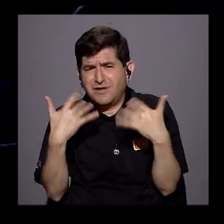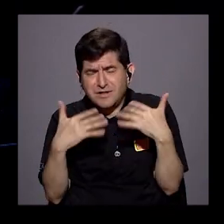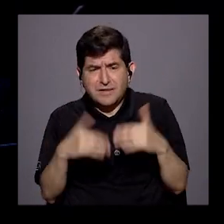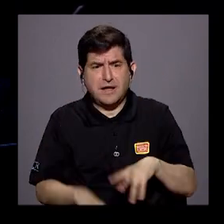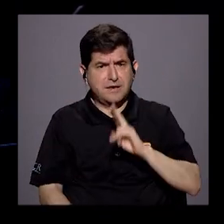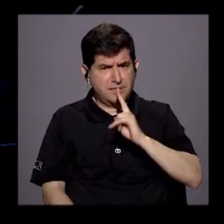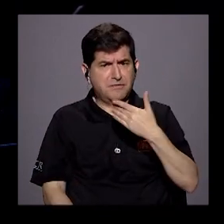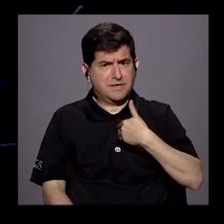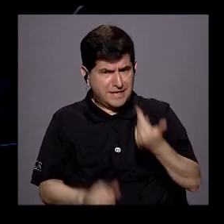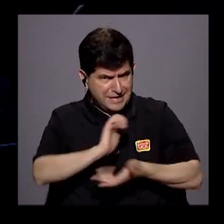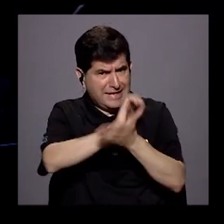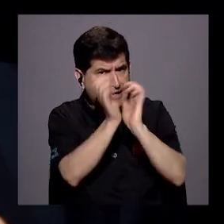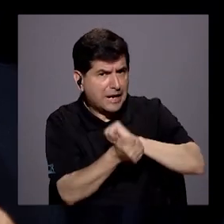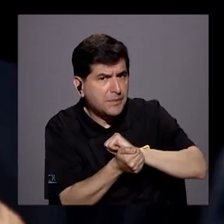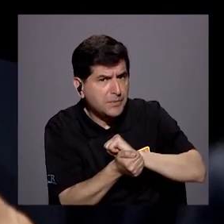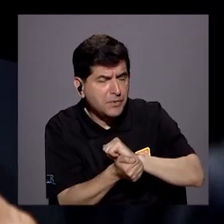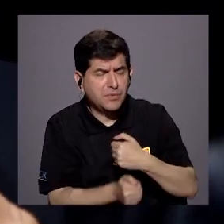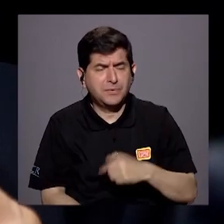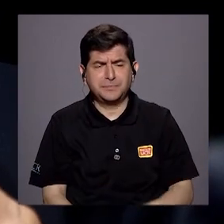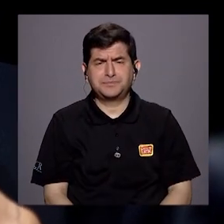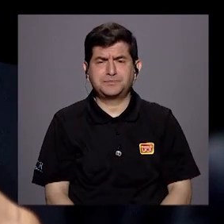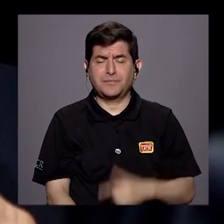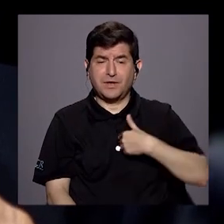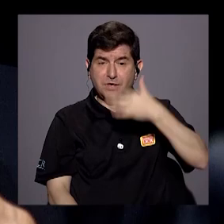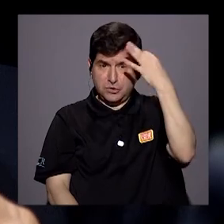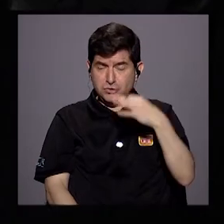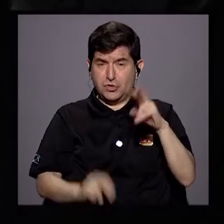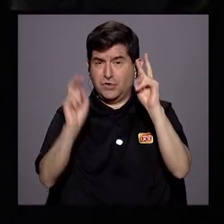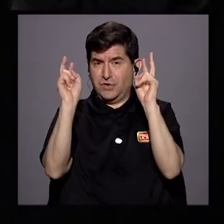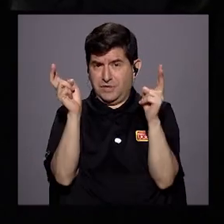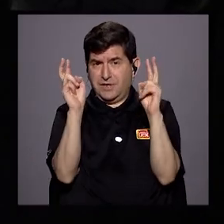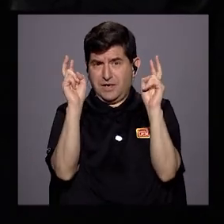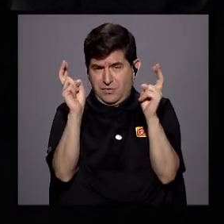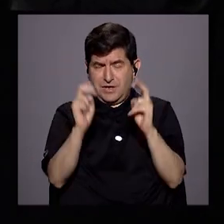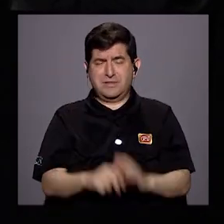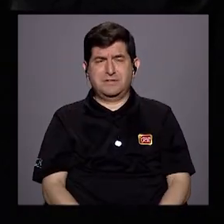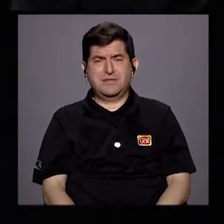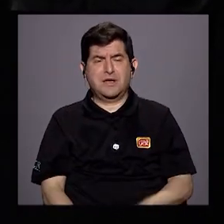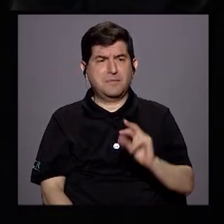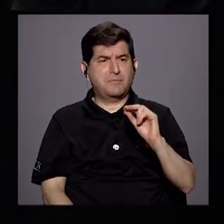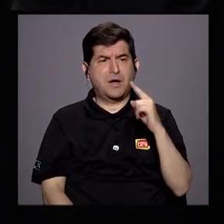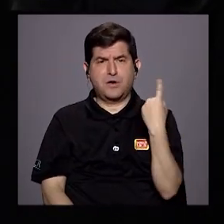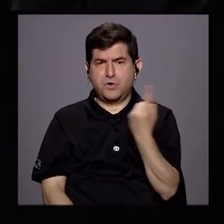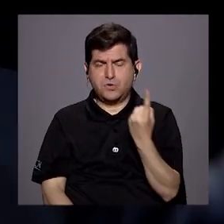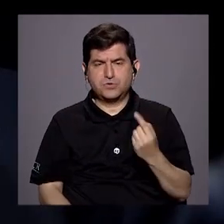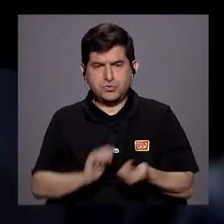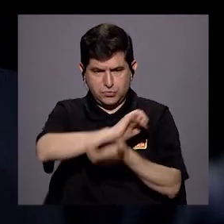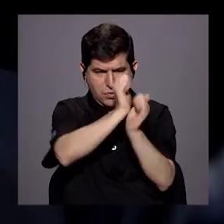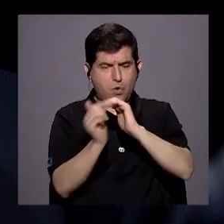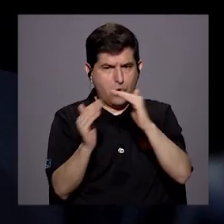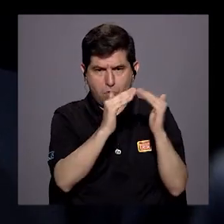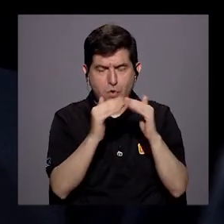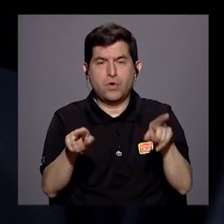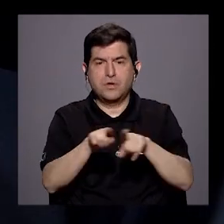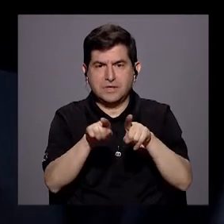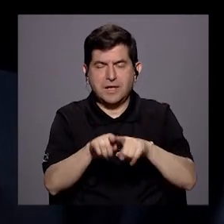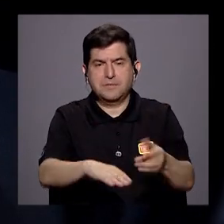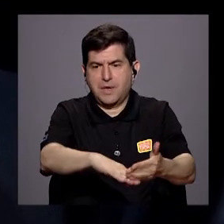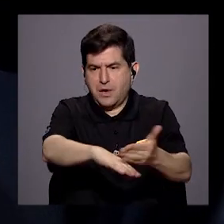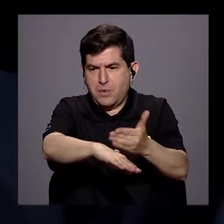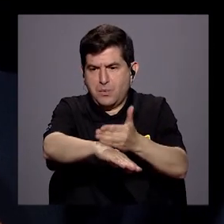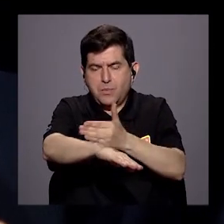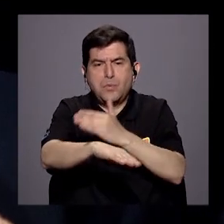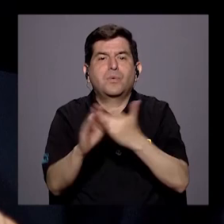en realidad tener un cambio bueno yo creo que el tema viene impuesto no sólo el cambio demográfico sino por el avance tan